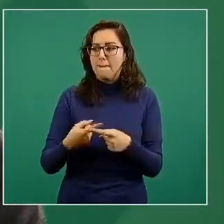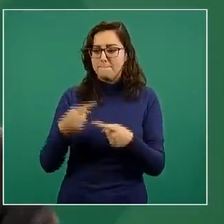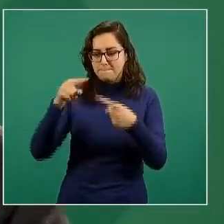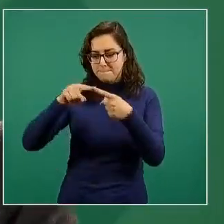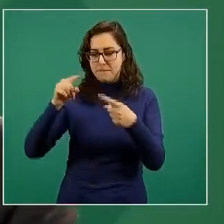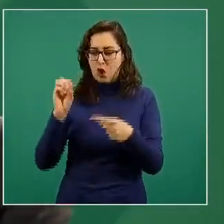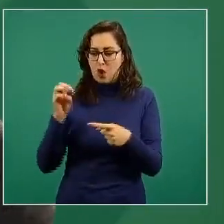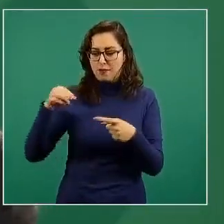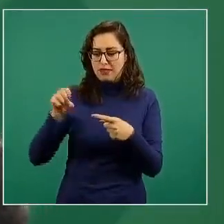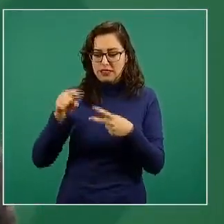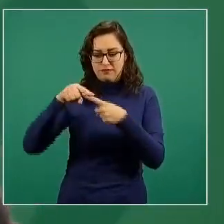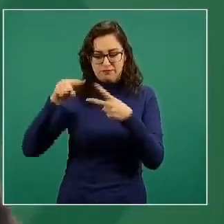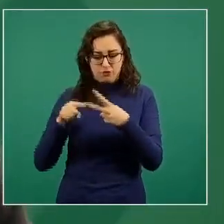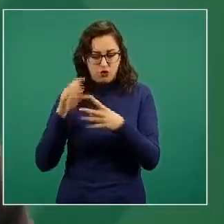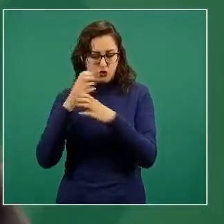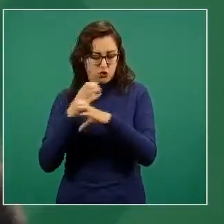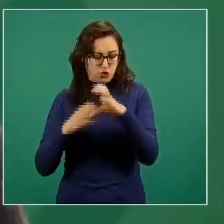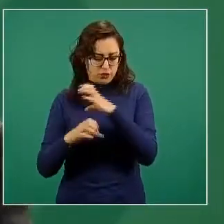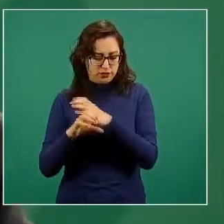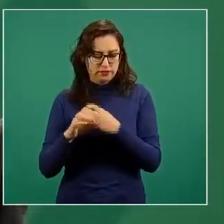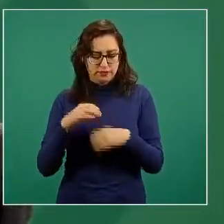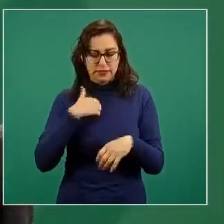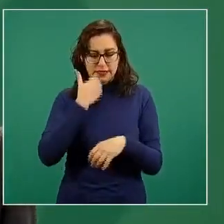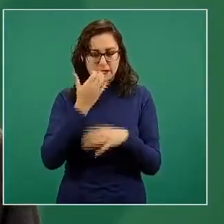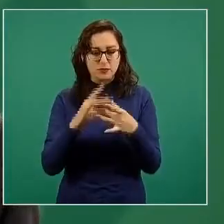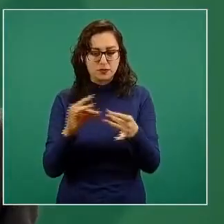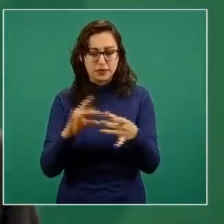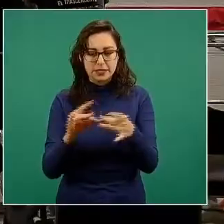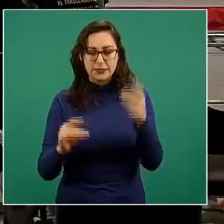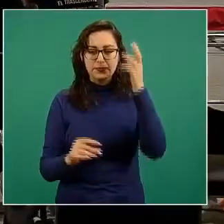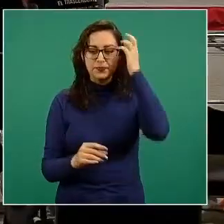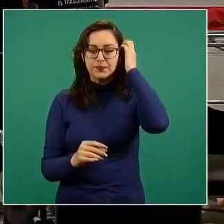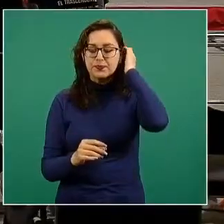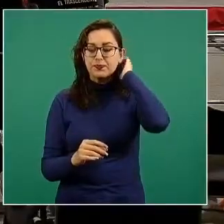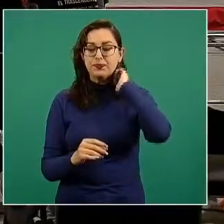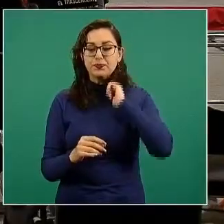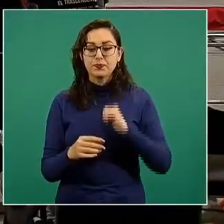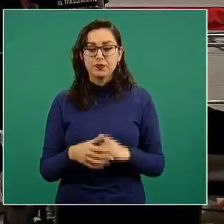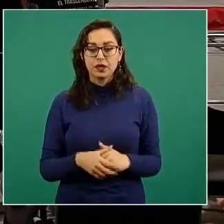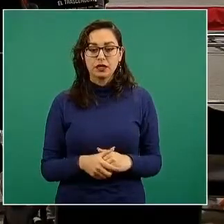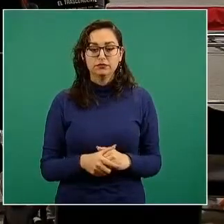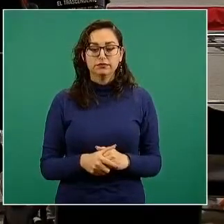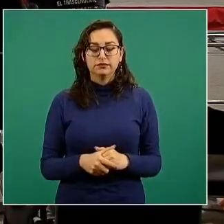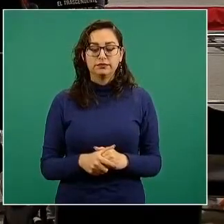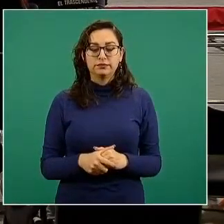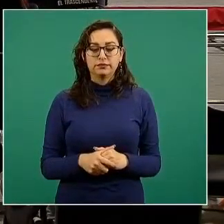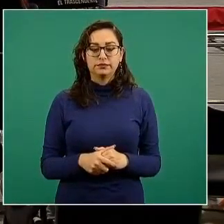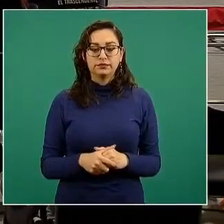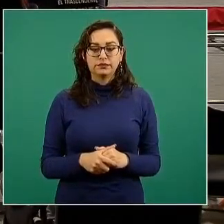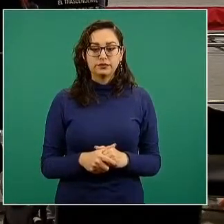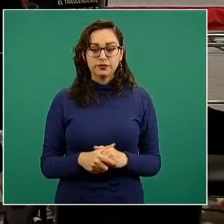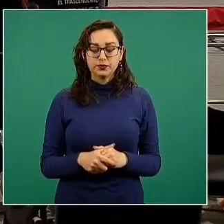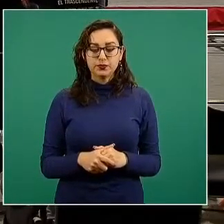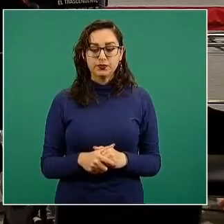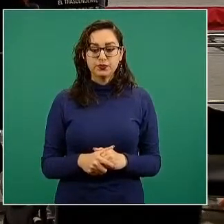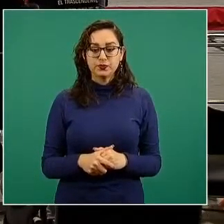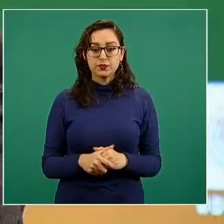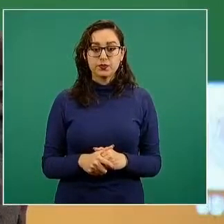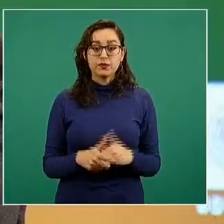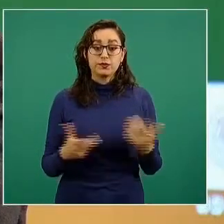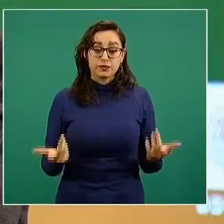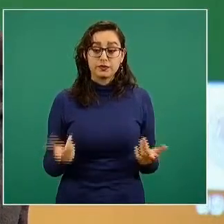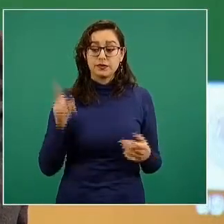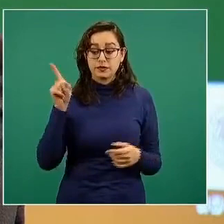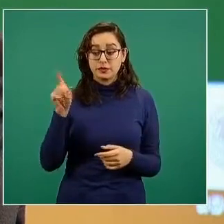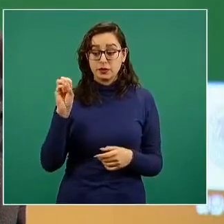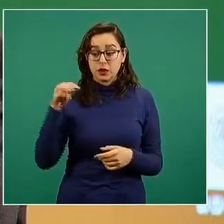gustaría comentar. El primero es esta situación en donde ha anticipado que en el mundo entero, todo